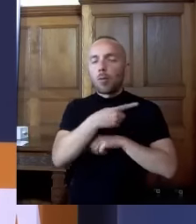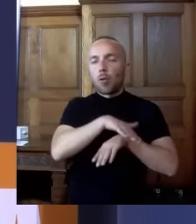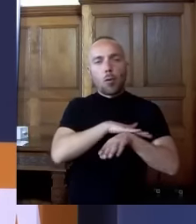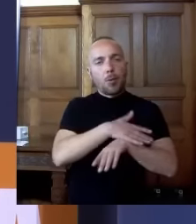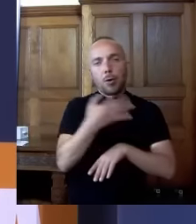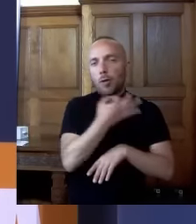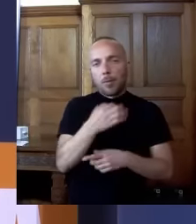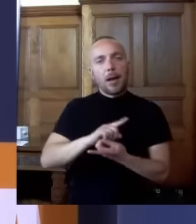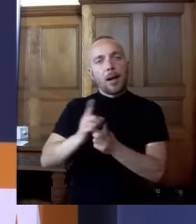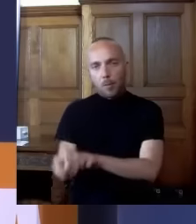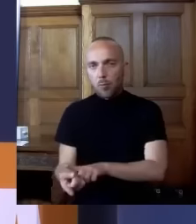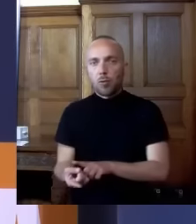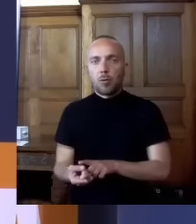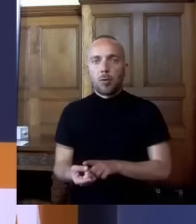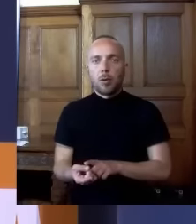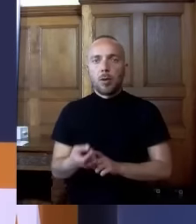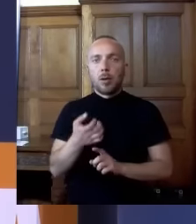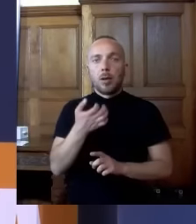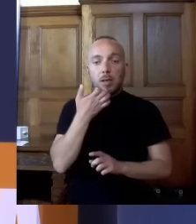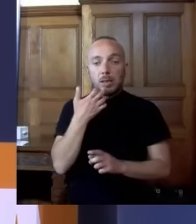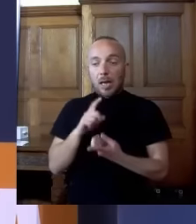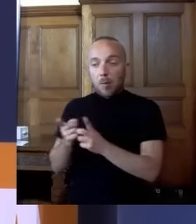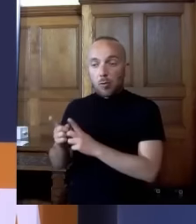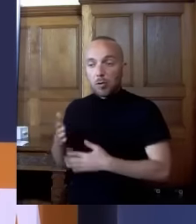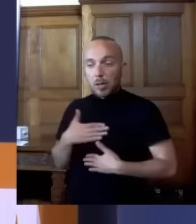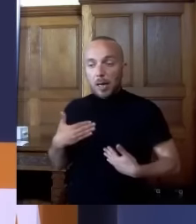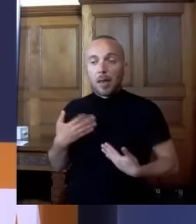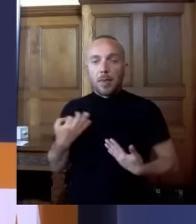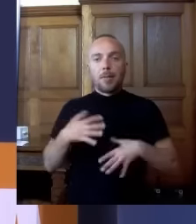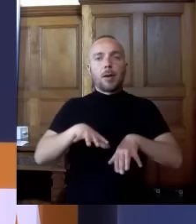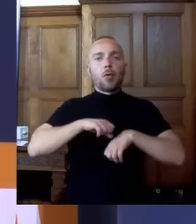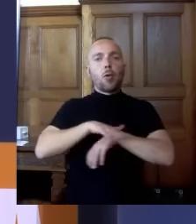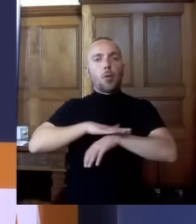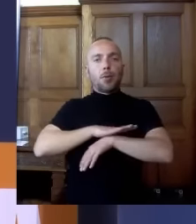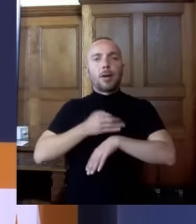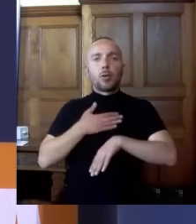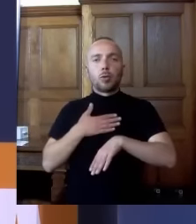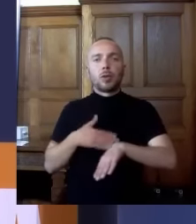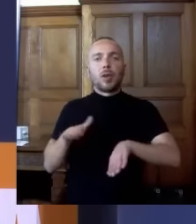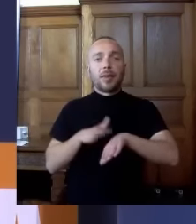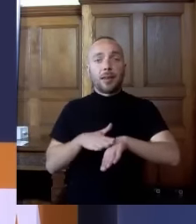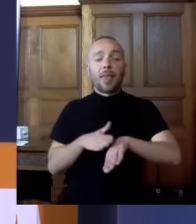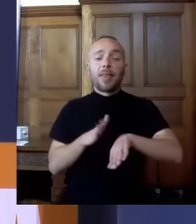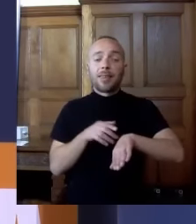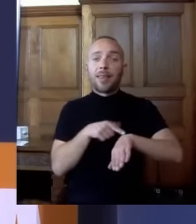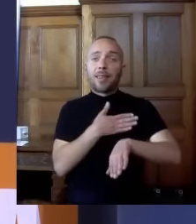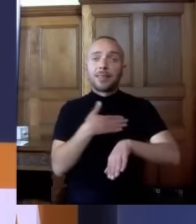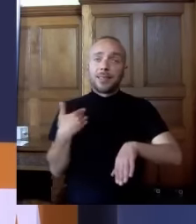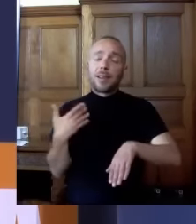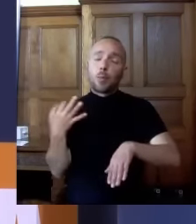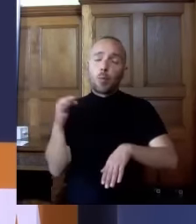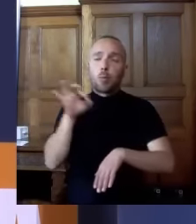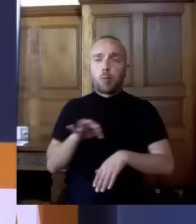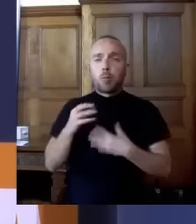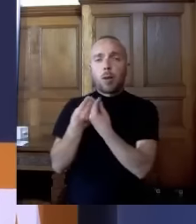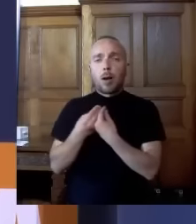de gobierno Porque queremos cambio este gobierno tiene que ser de izquierdas Y si queremos Un gobierno de izquierdas El carre podemos tiene que estar a